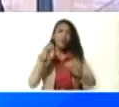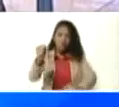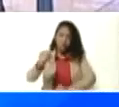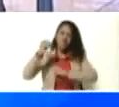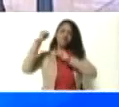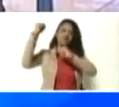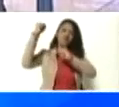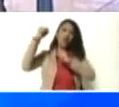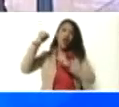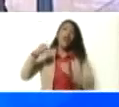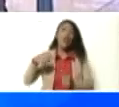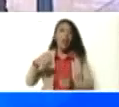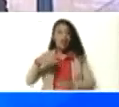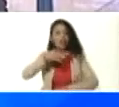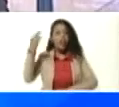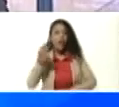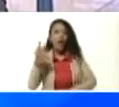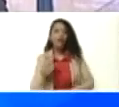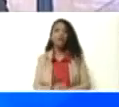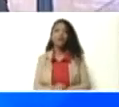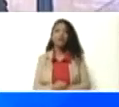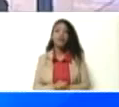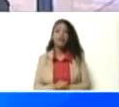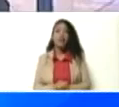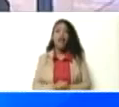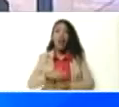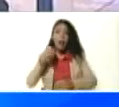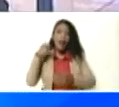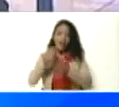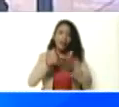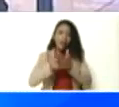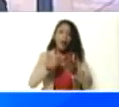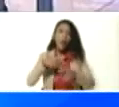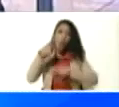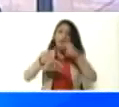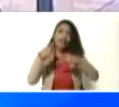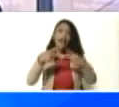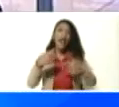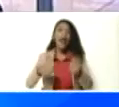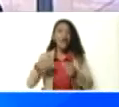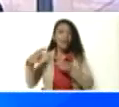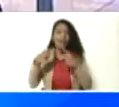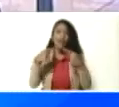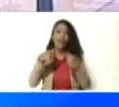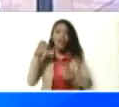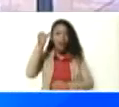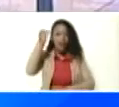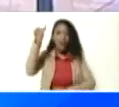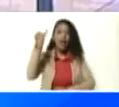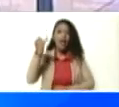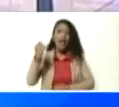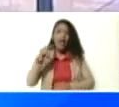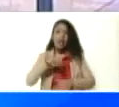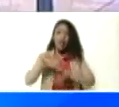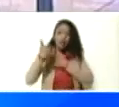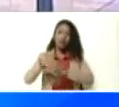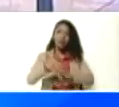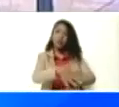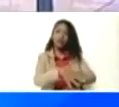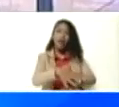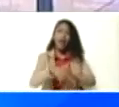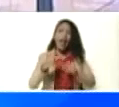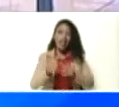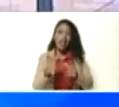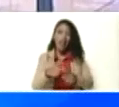la batalla de la verdad, la batalla política, la batalla de las ideas. Ya el ejército libertador era la